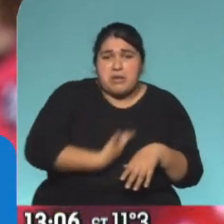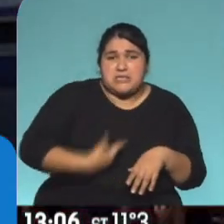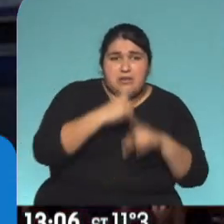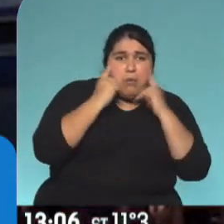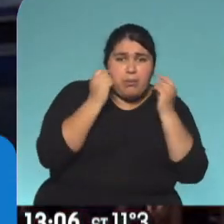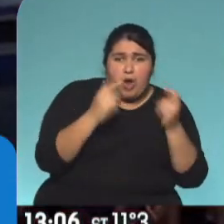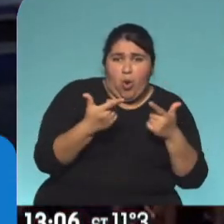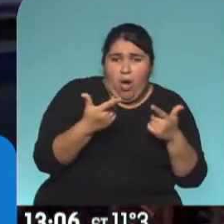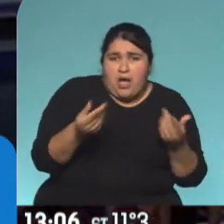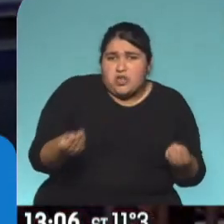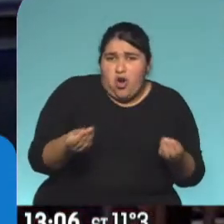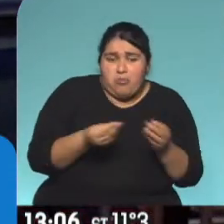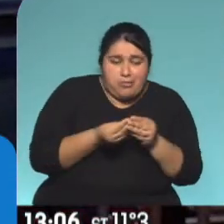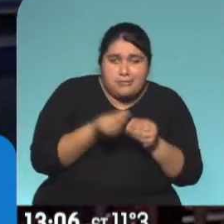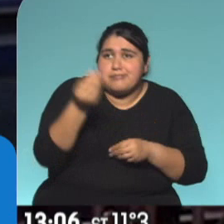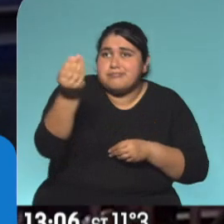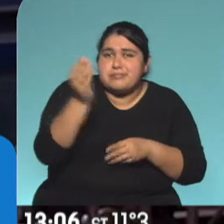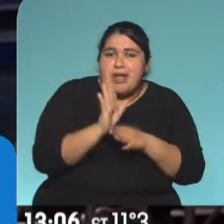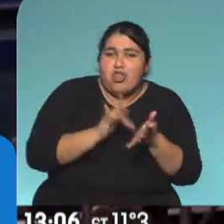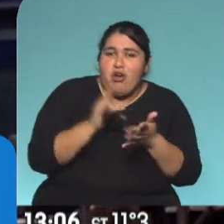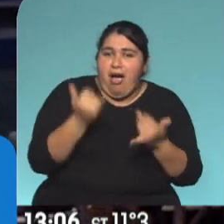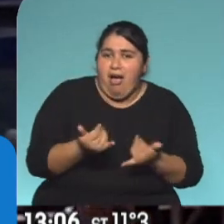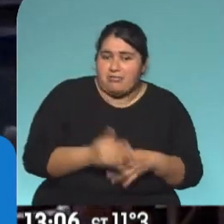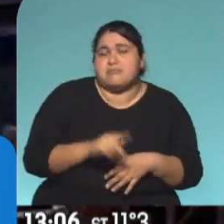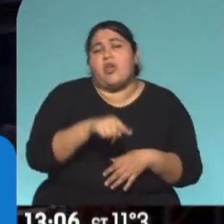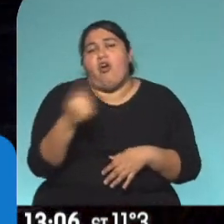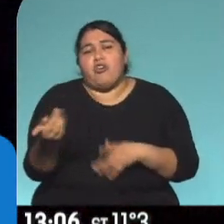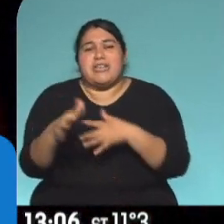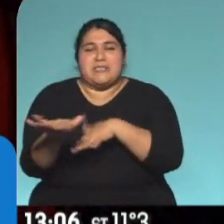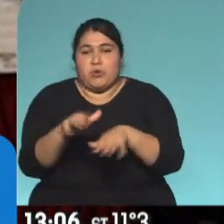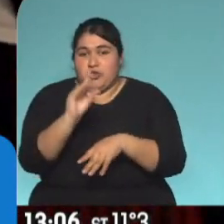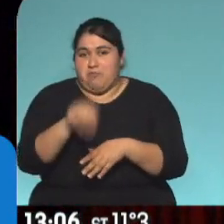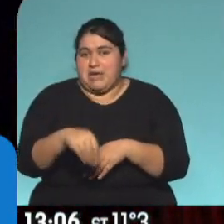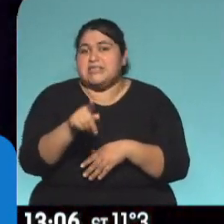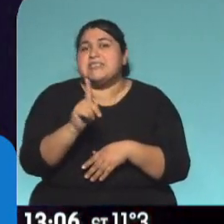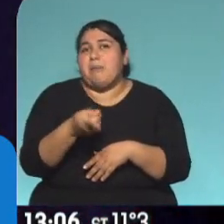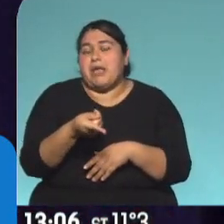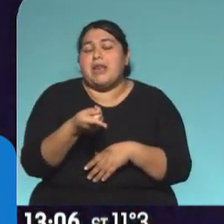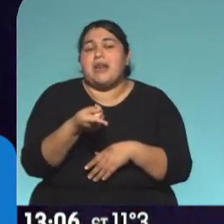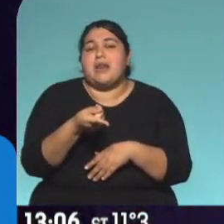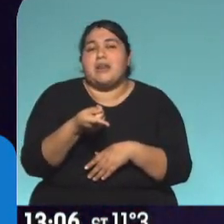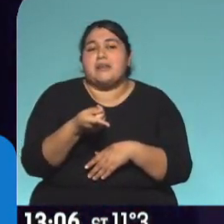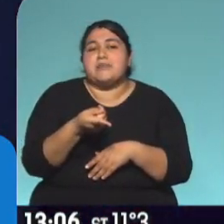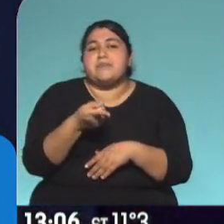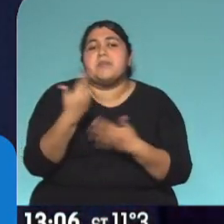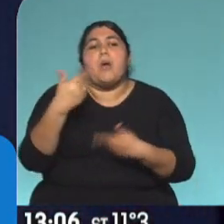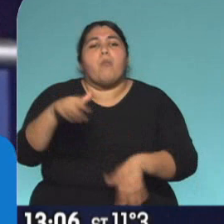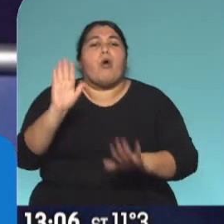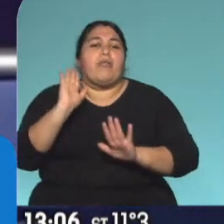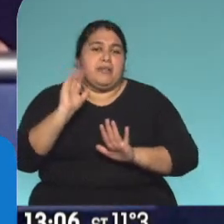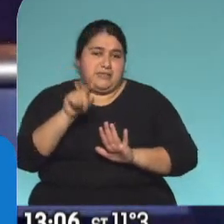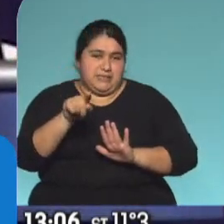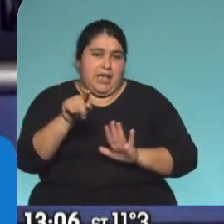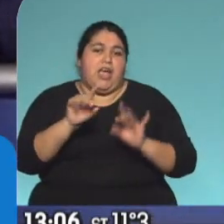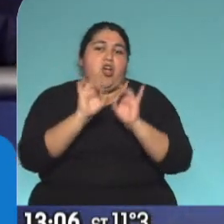puede escupir arriba de una viroma y regalártela, ¿no? Y ahí está también otra escena de posible foco